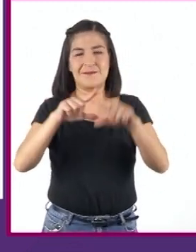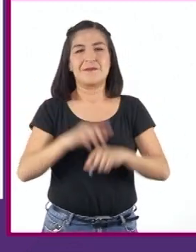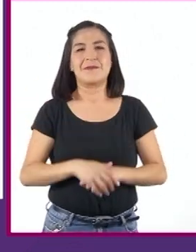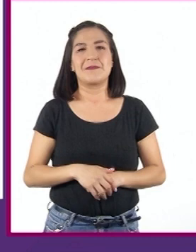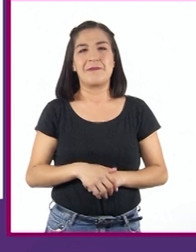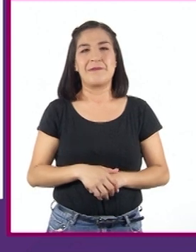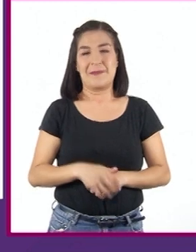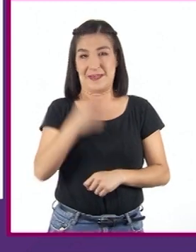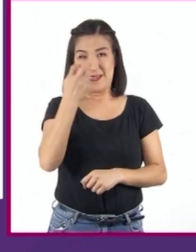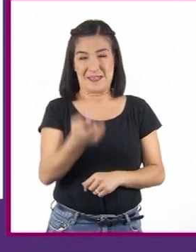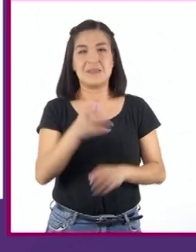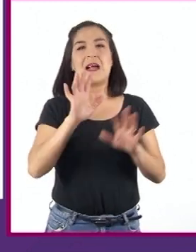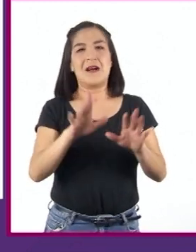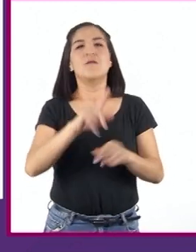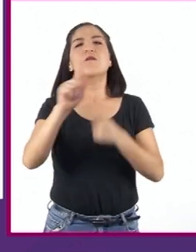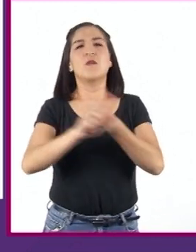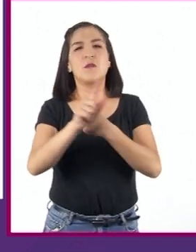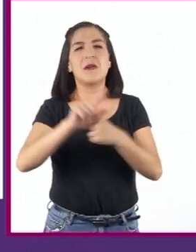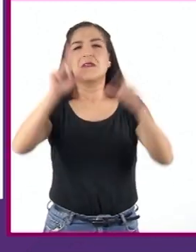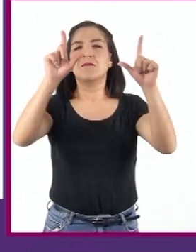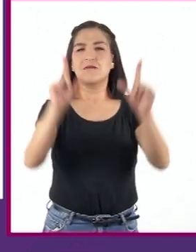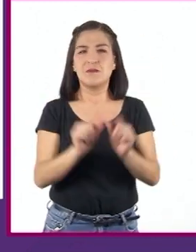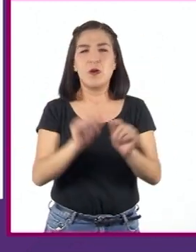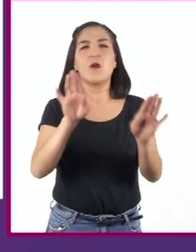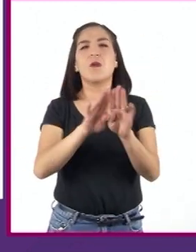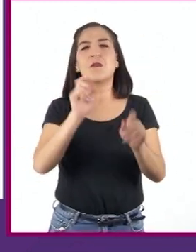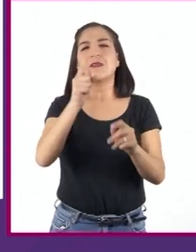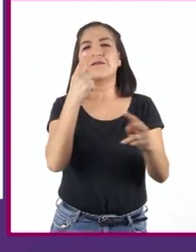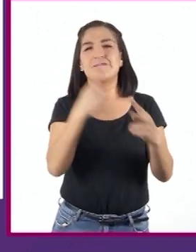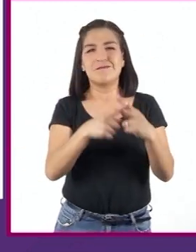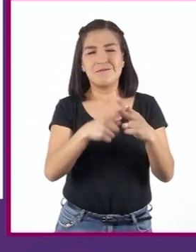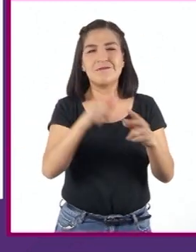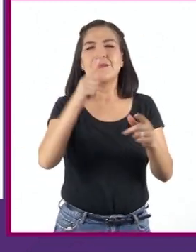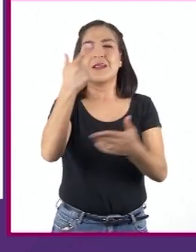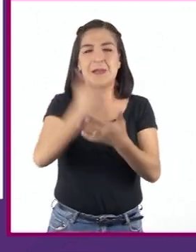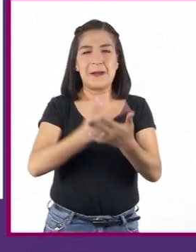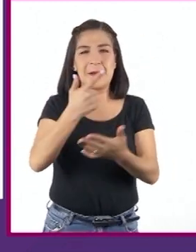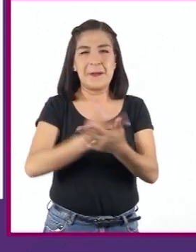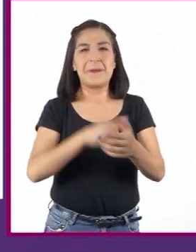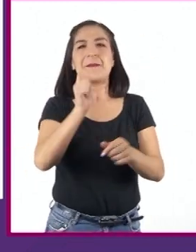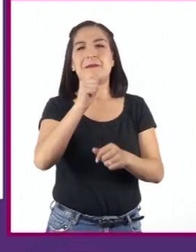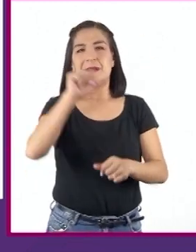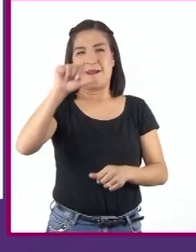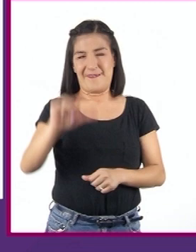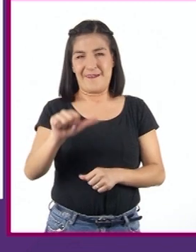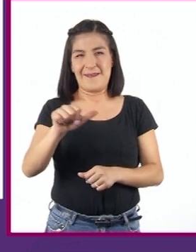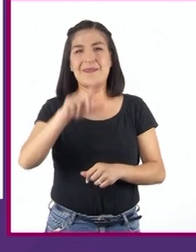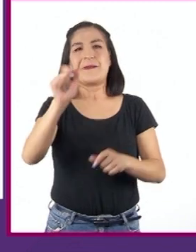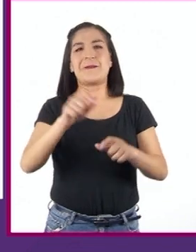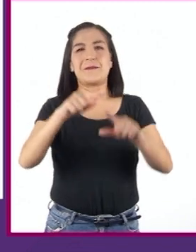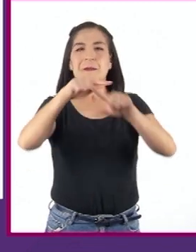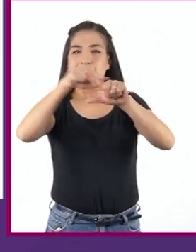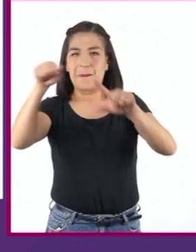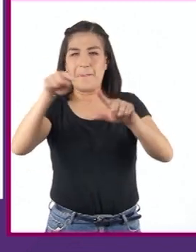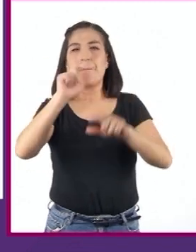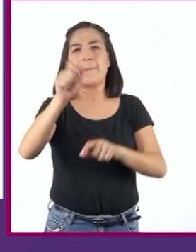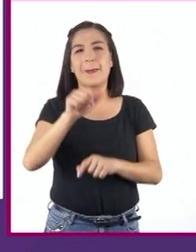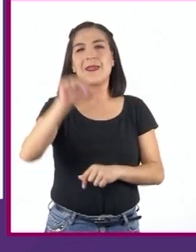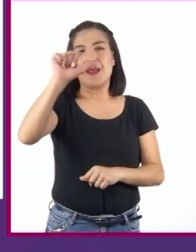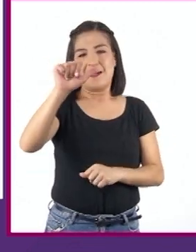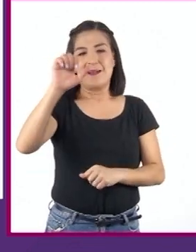Así, nuestro problema se reduce a calcular la medida del cateto A del triángulo rectángulo